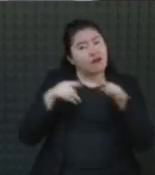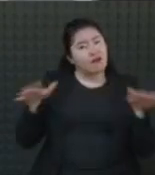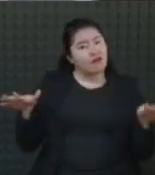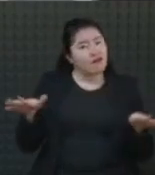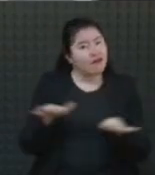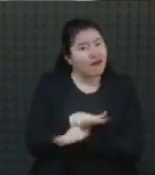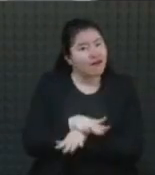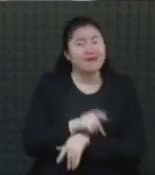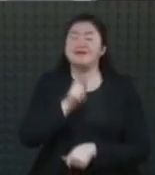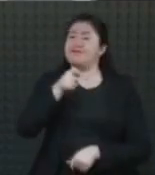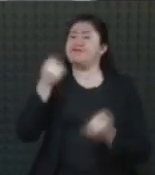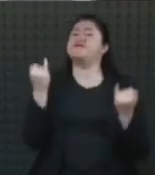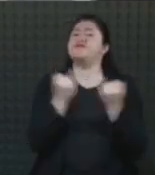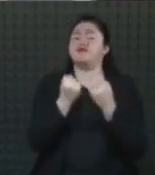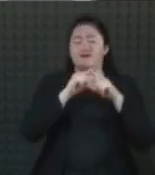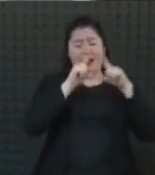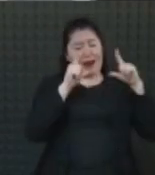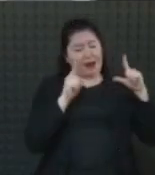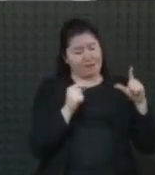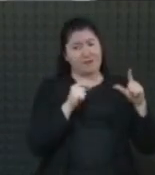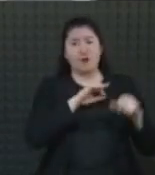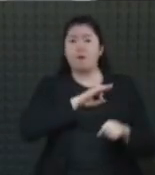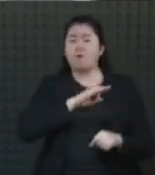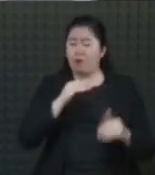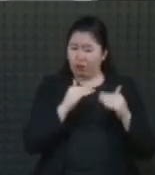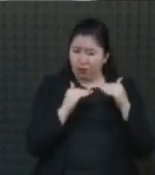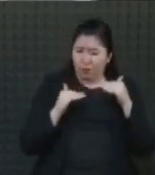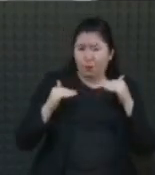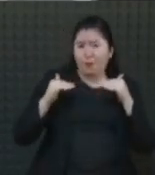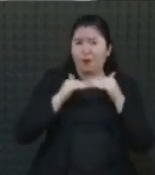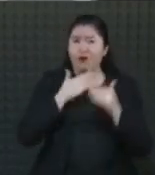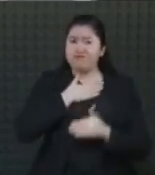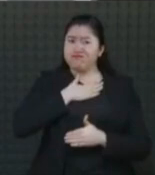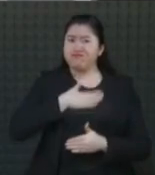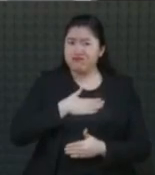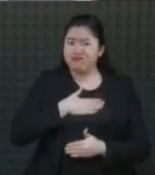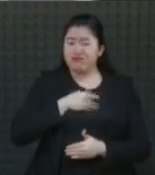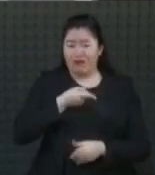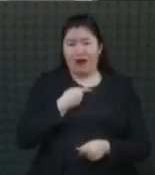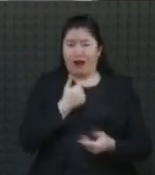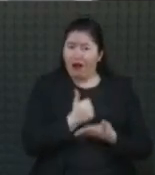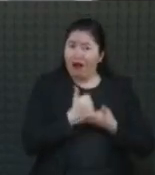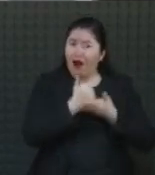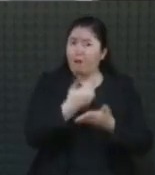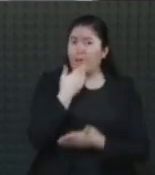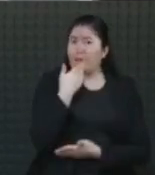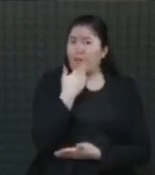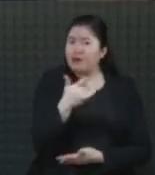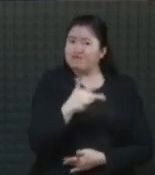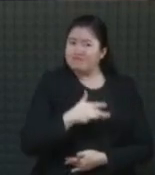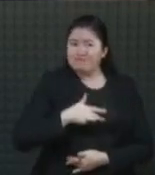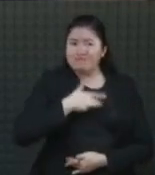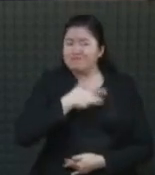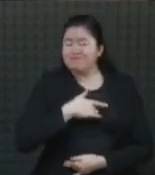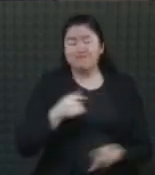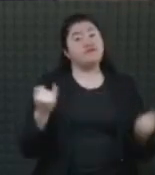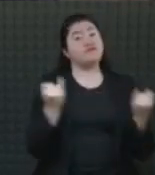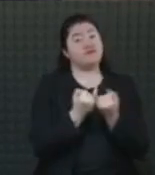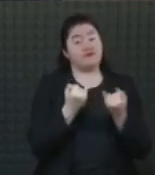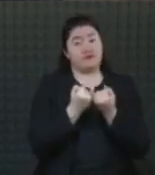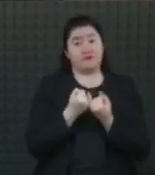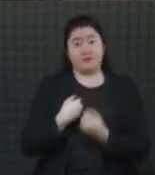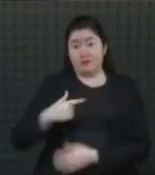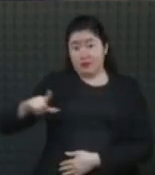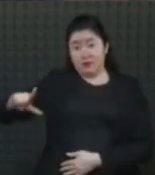México más justo, un México de bienestar. Un México en donde el Estado tenga la labor